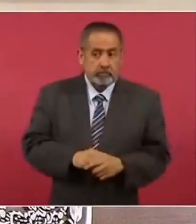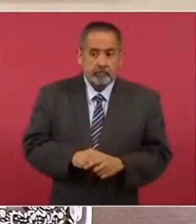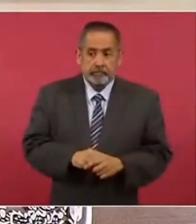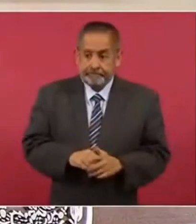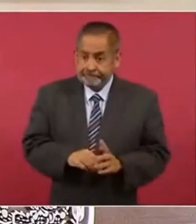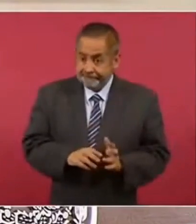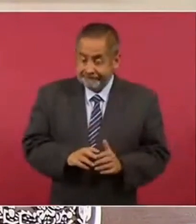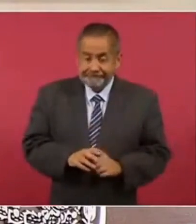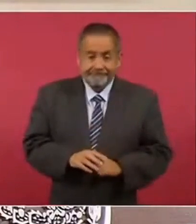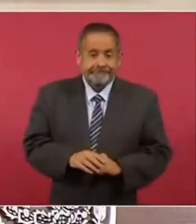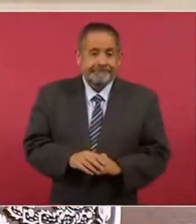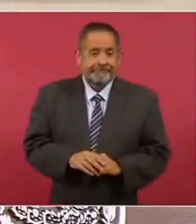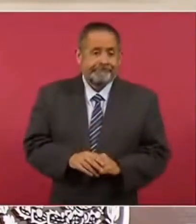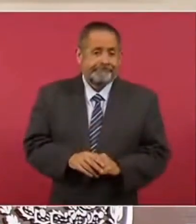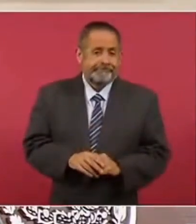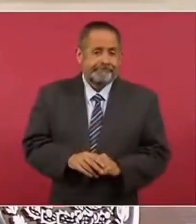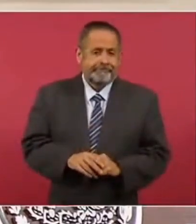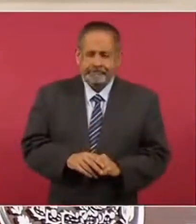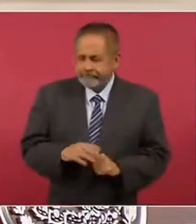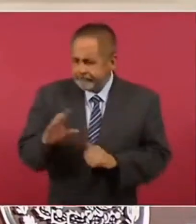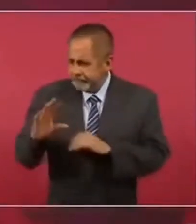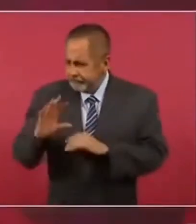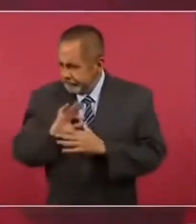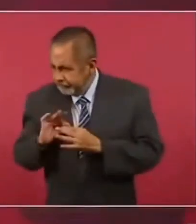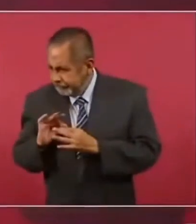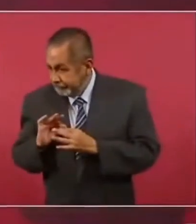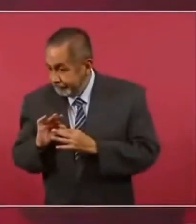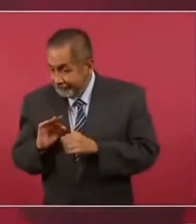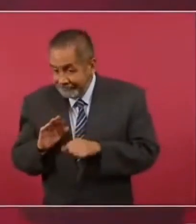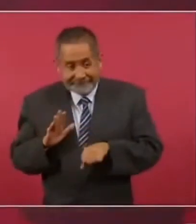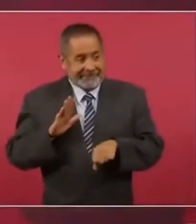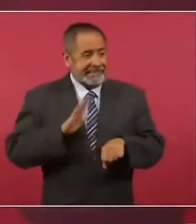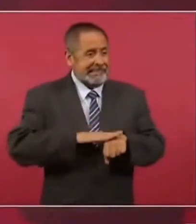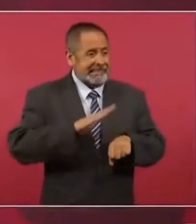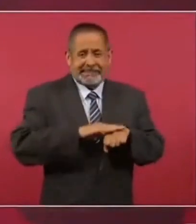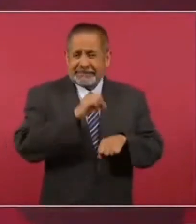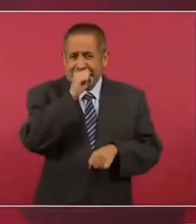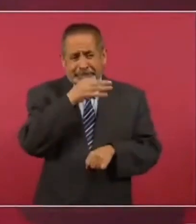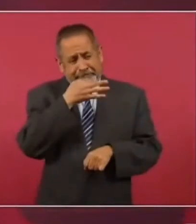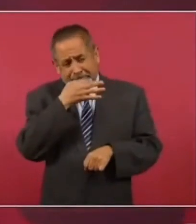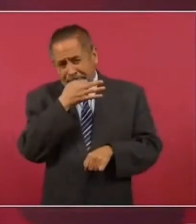y nos informó Y le dijimos avísale